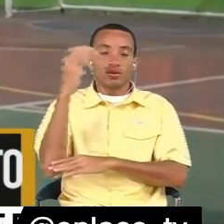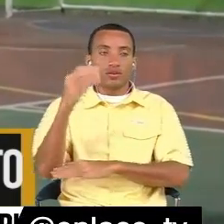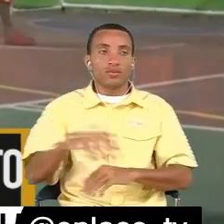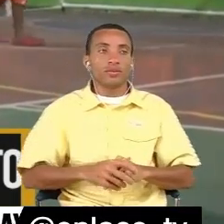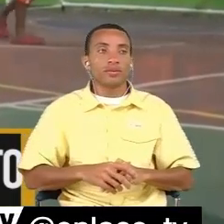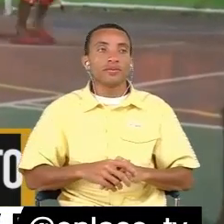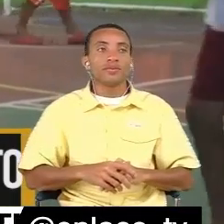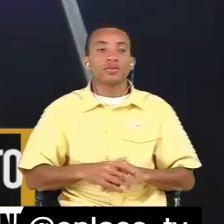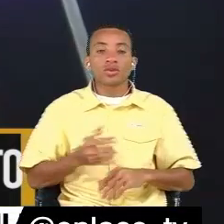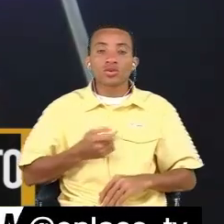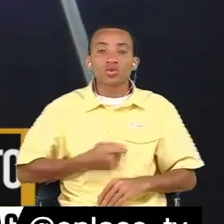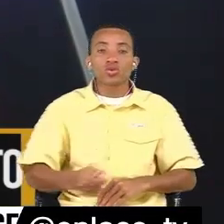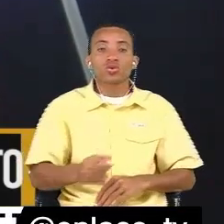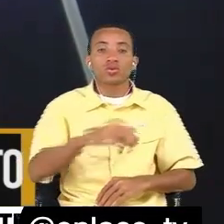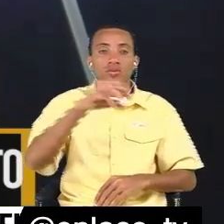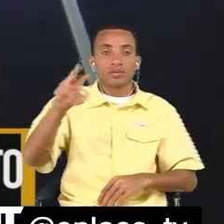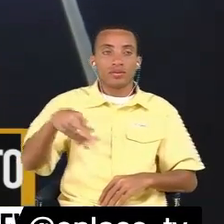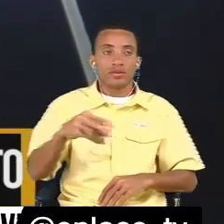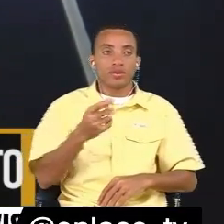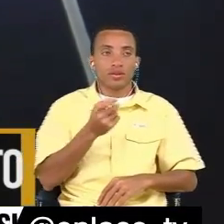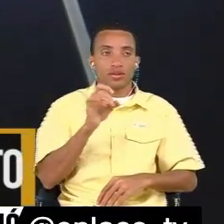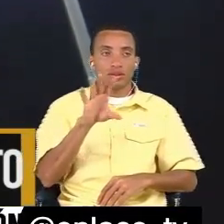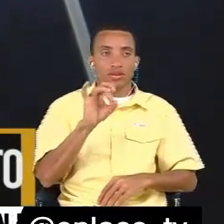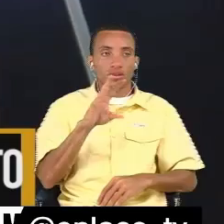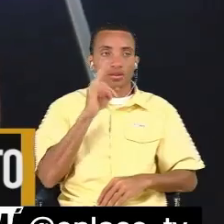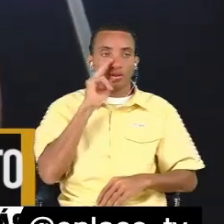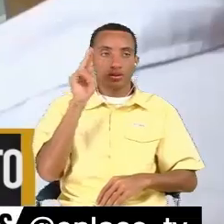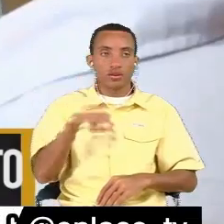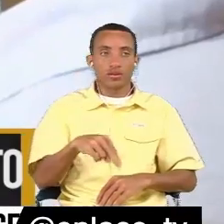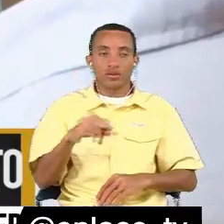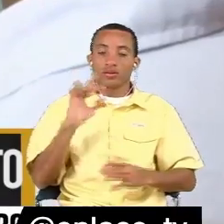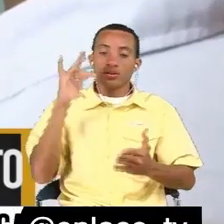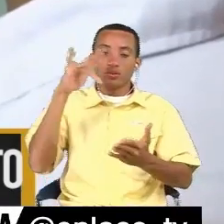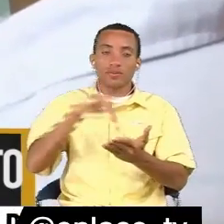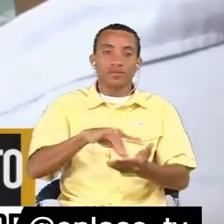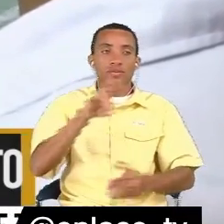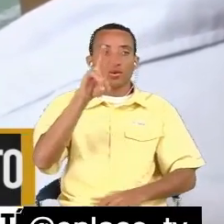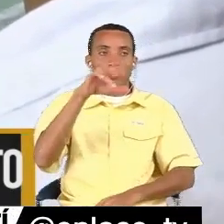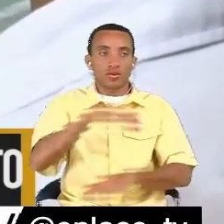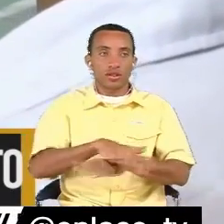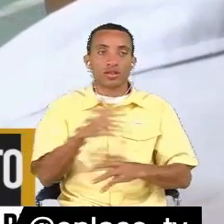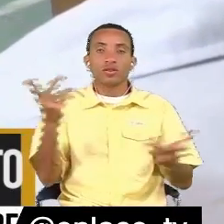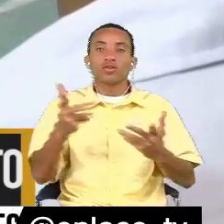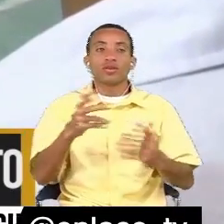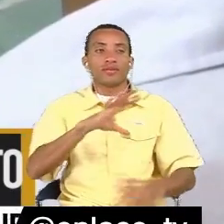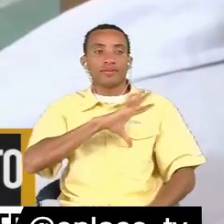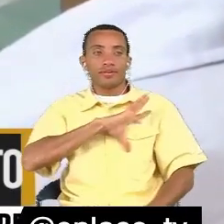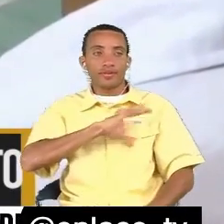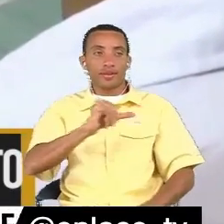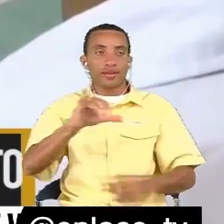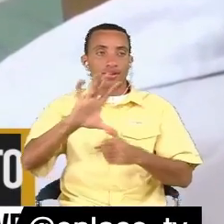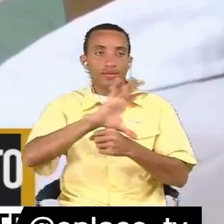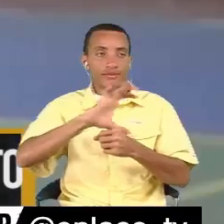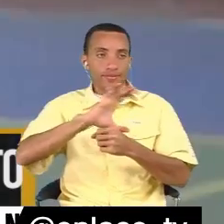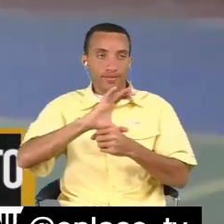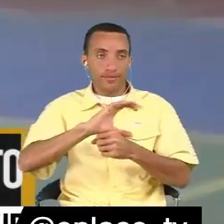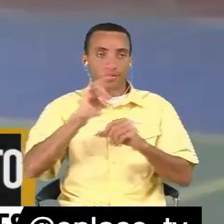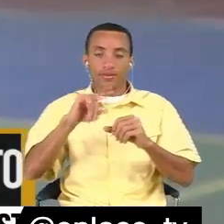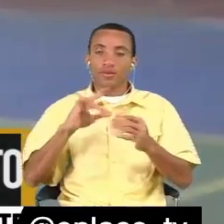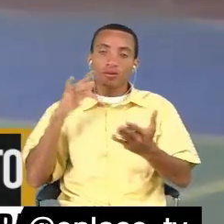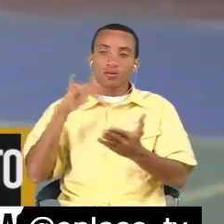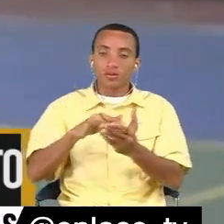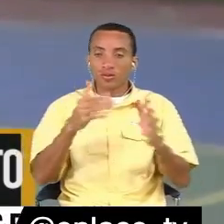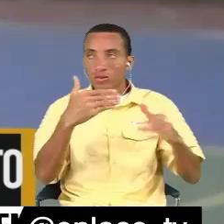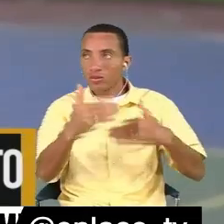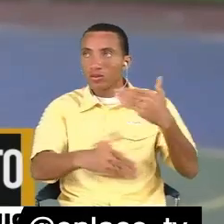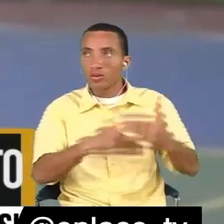El próximo miércoles 15 de junio deberá presentarse a las 2 de la tarde en la ciudad de Cali para comenzar su ciclo de preparación para la Copa